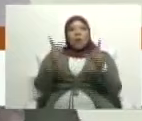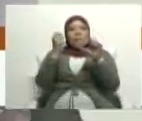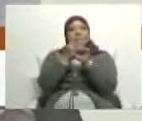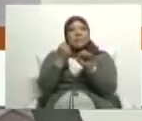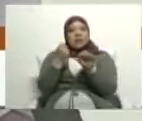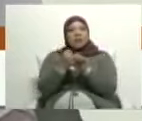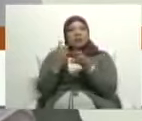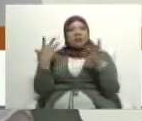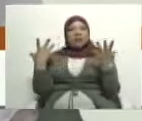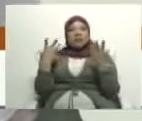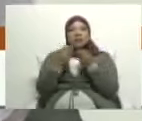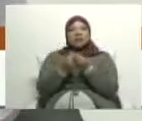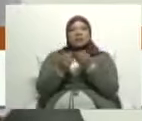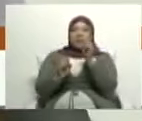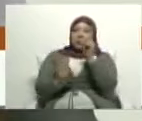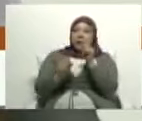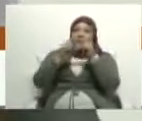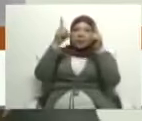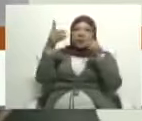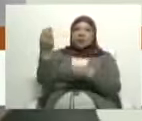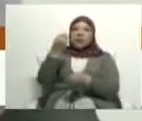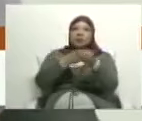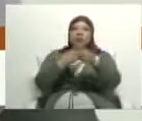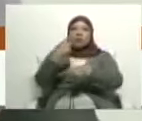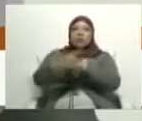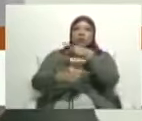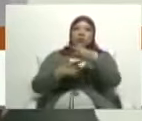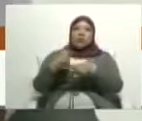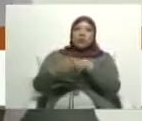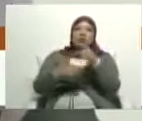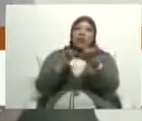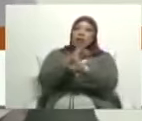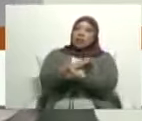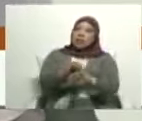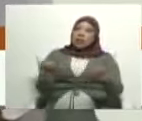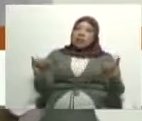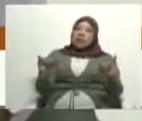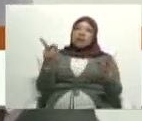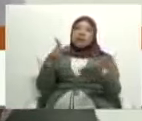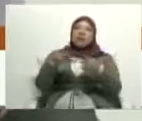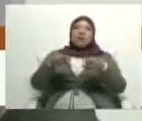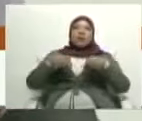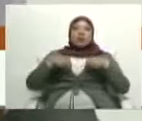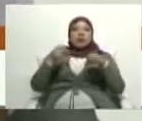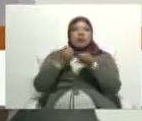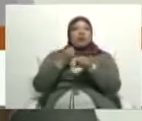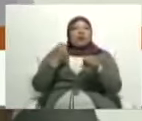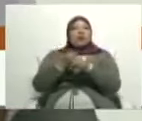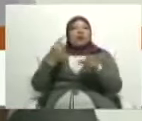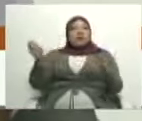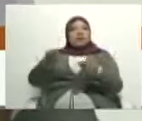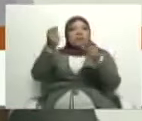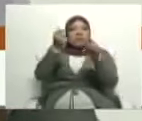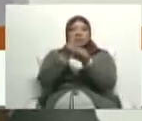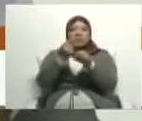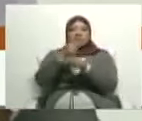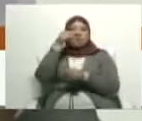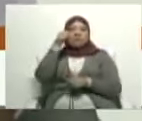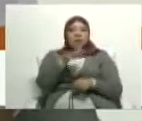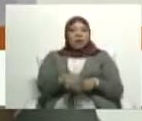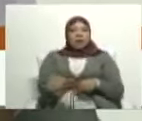que la campaña Admirable se sumara a nuestro proceso de independencia, que luego fuéramos a la campaña del sur a